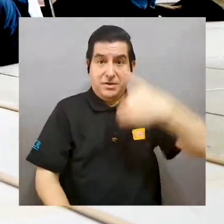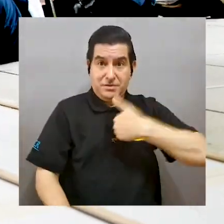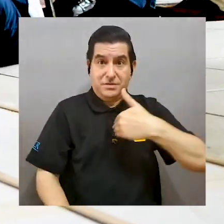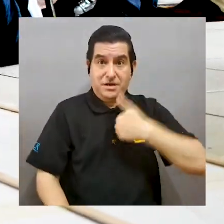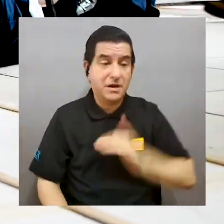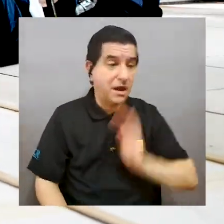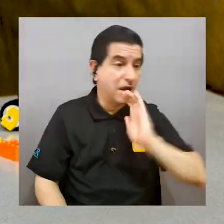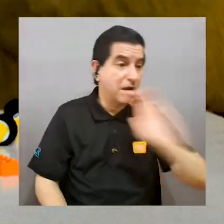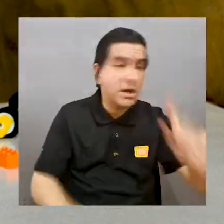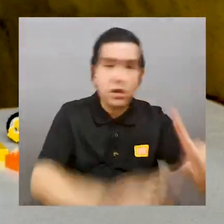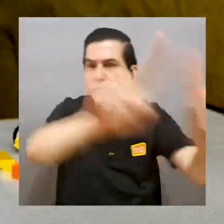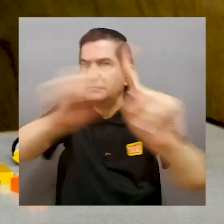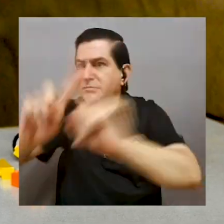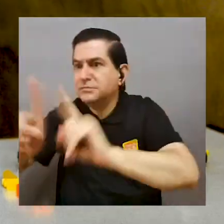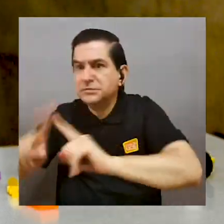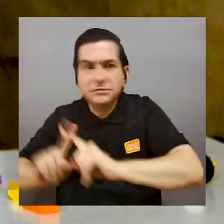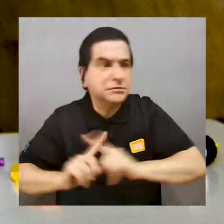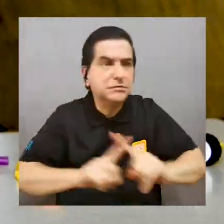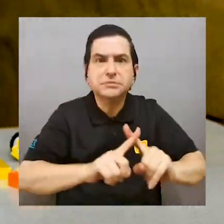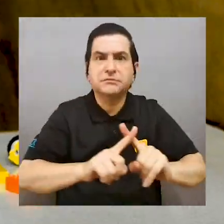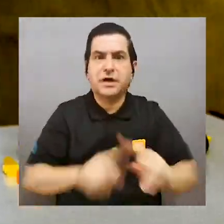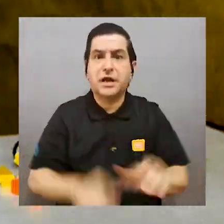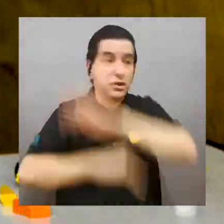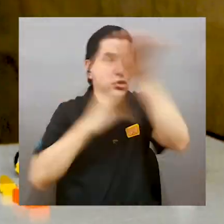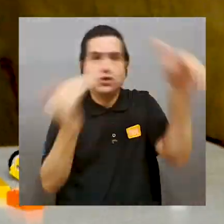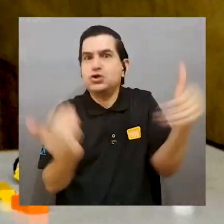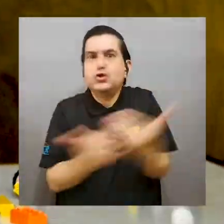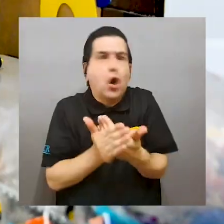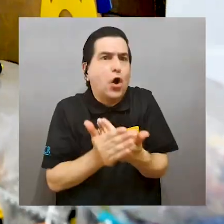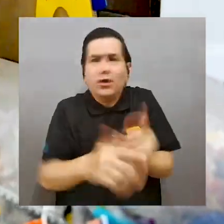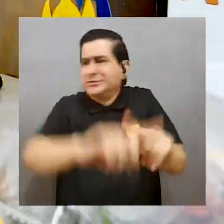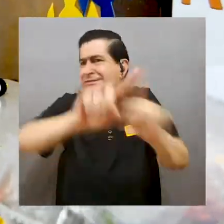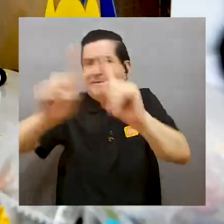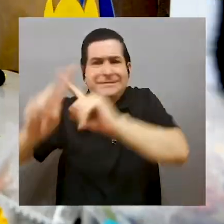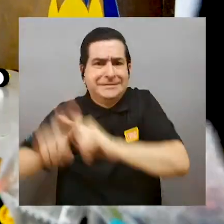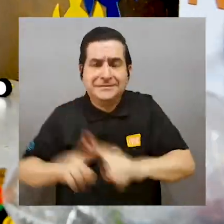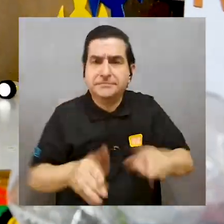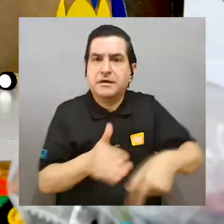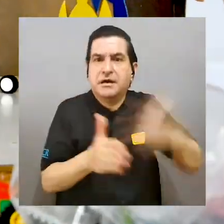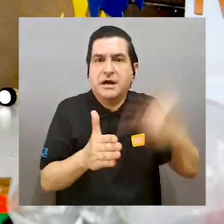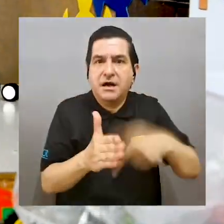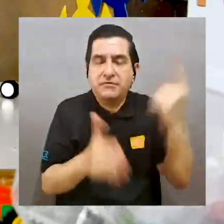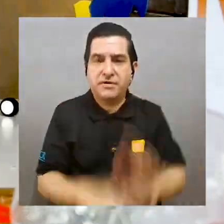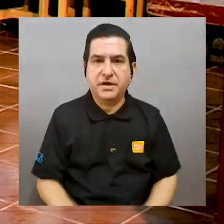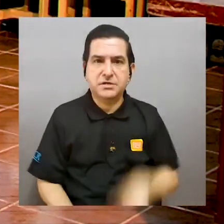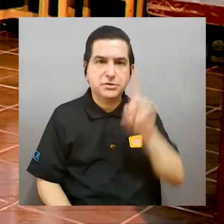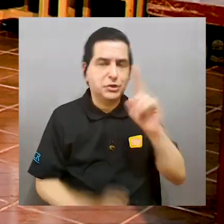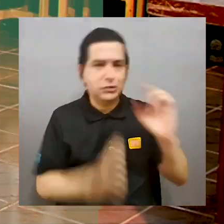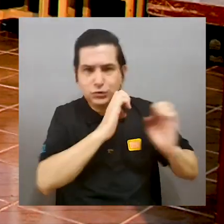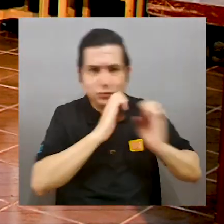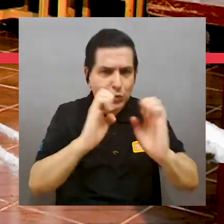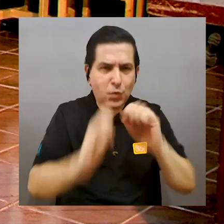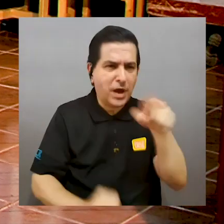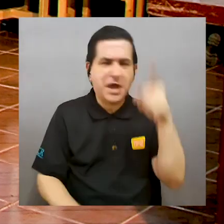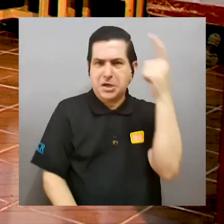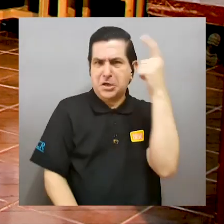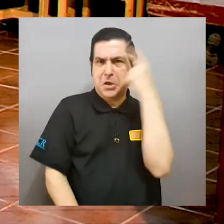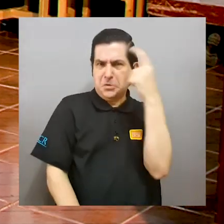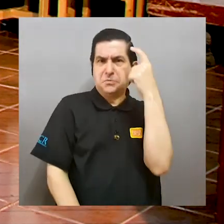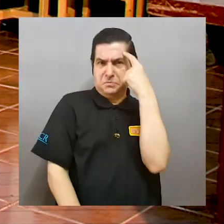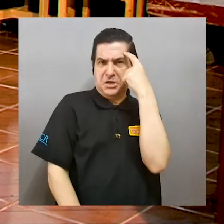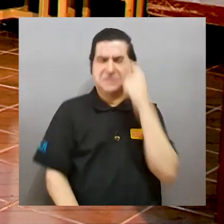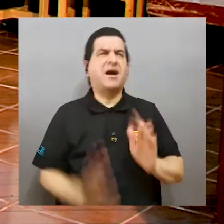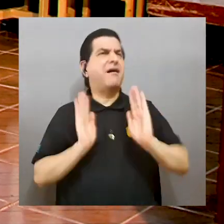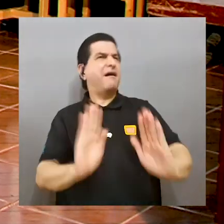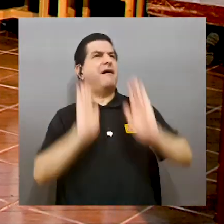tenemos chicos tan diferentes, todos son tan diferentes, entonces a veces una estrategia que ellos